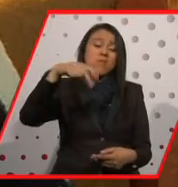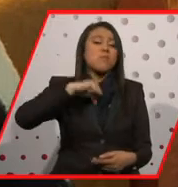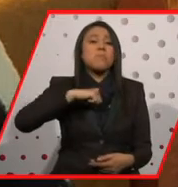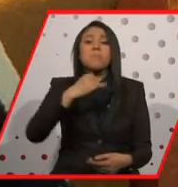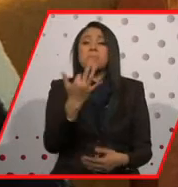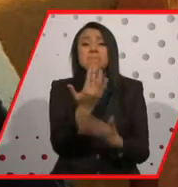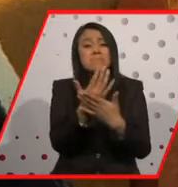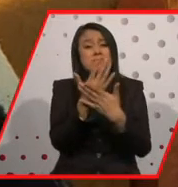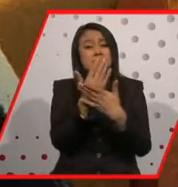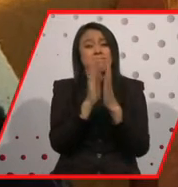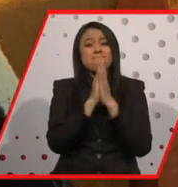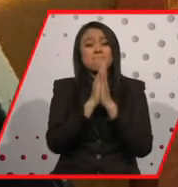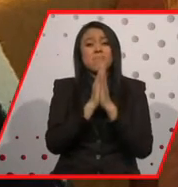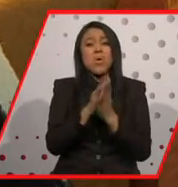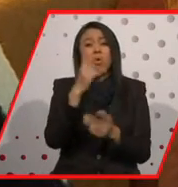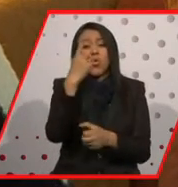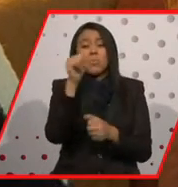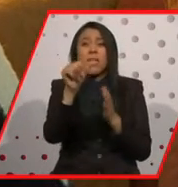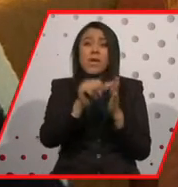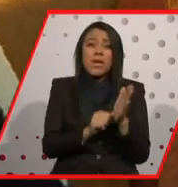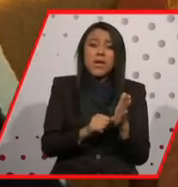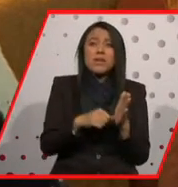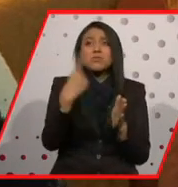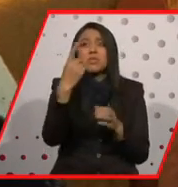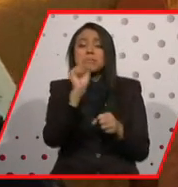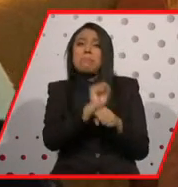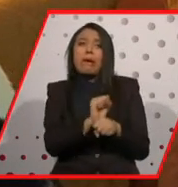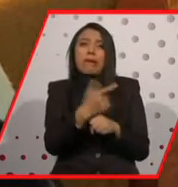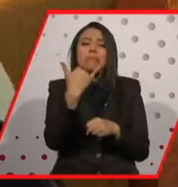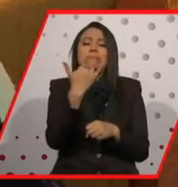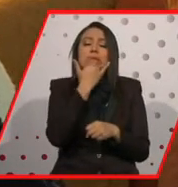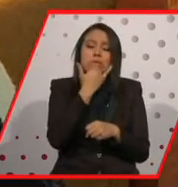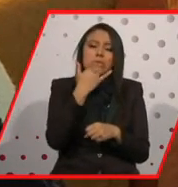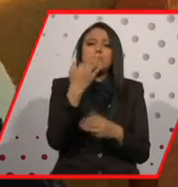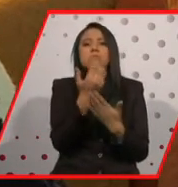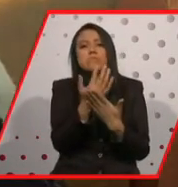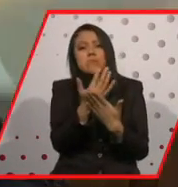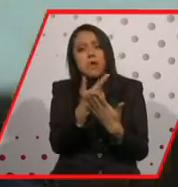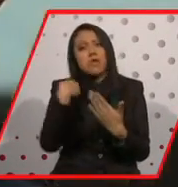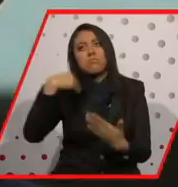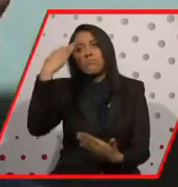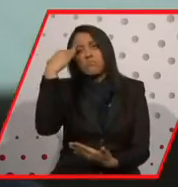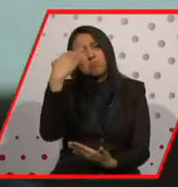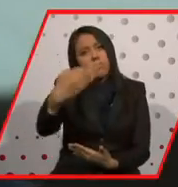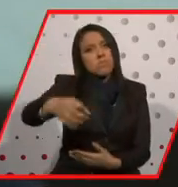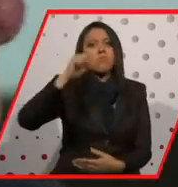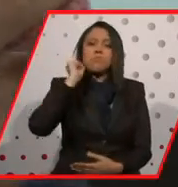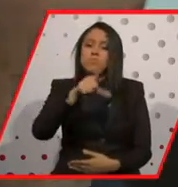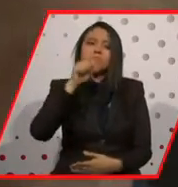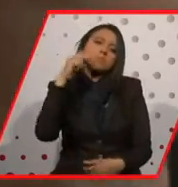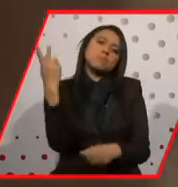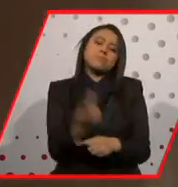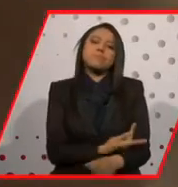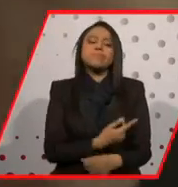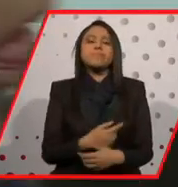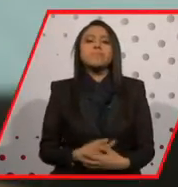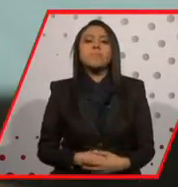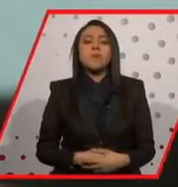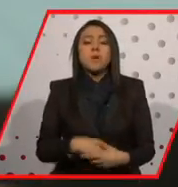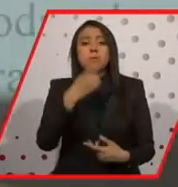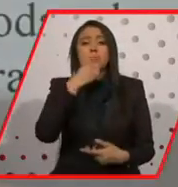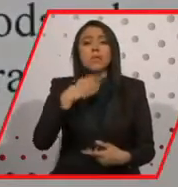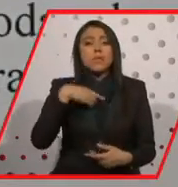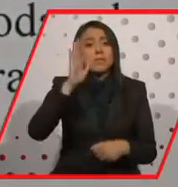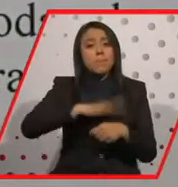espéreme un poco, que el mes, que la semana, y así se ha ido el tiempo. Aunado a eso, le ha pedido más dinero con